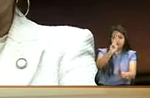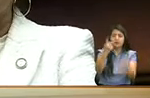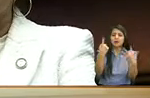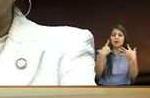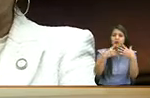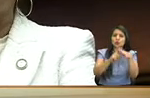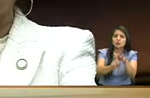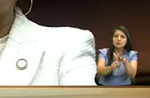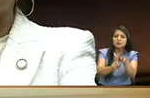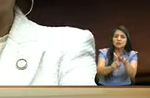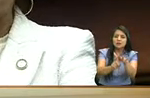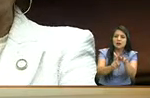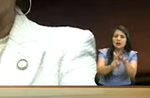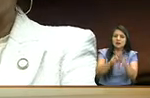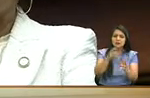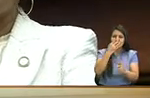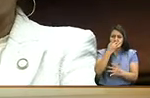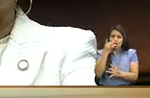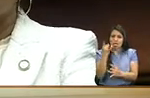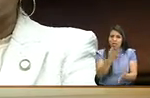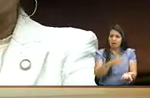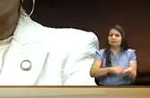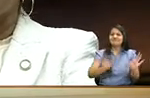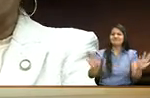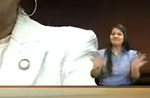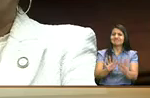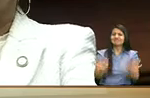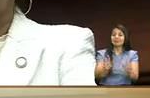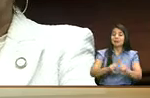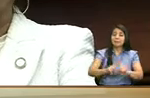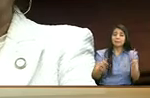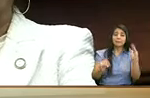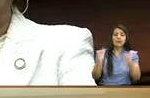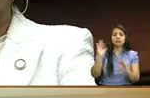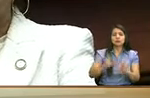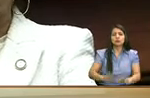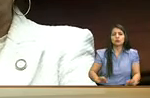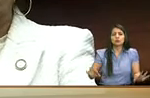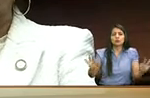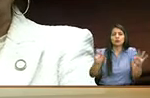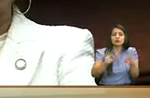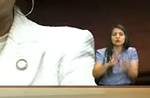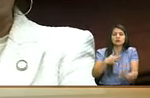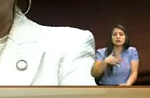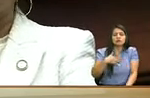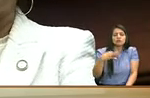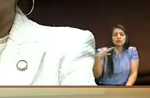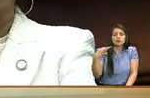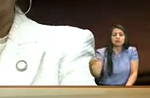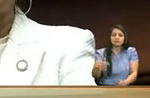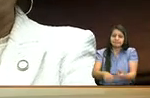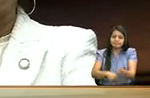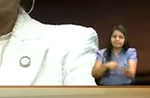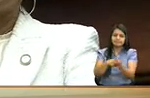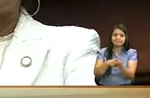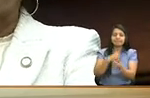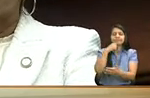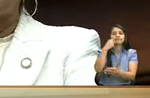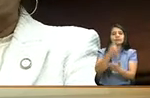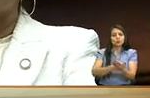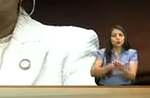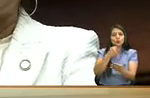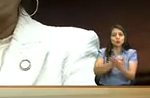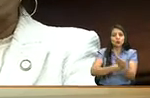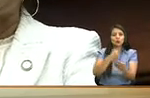no contaminadas por el racismo, pero sobre todo con una voluntad inquebrantable para luchar